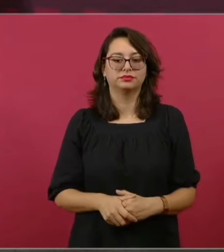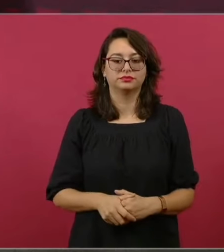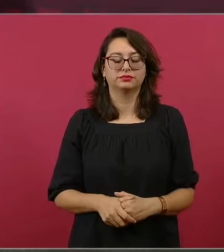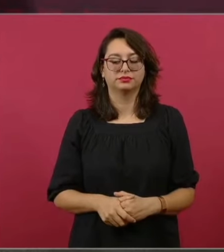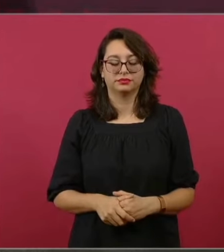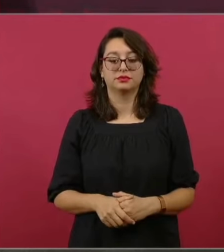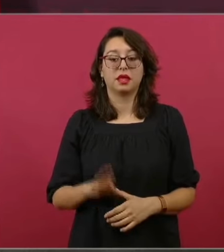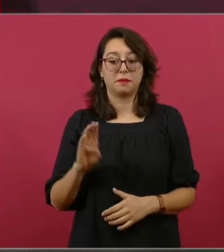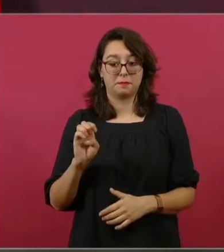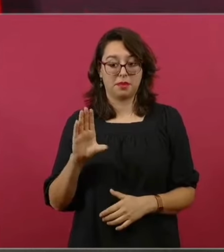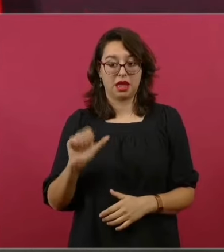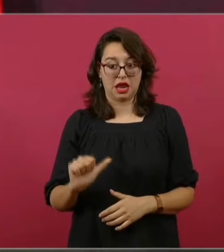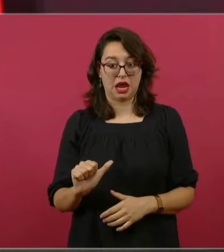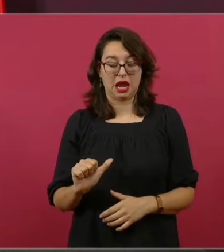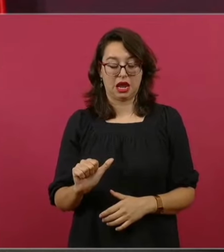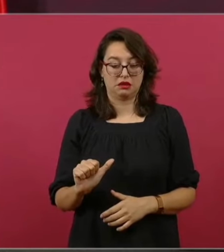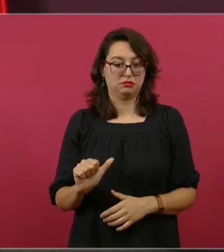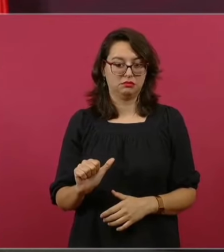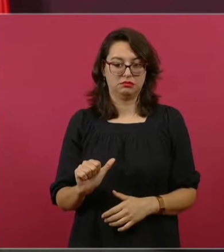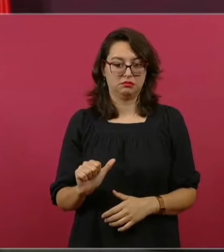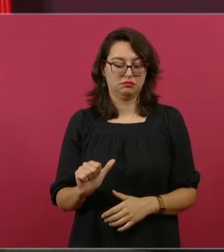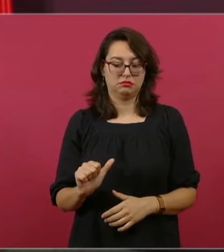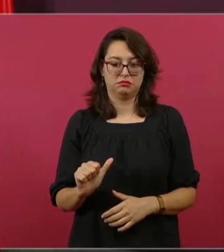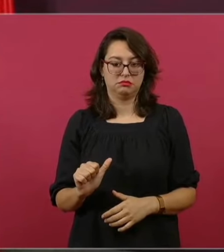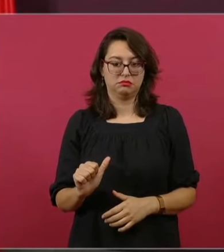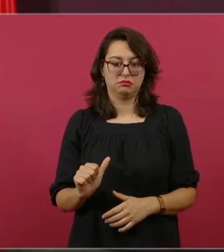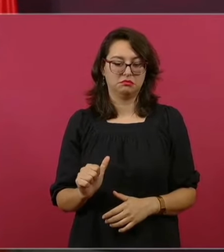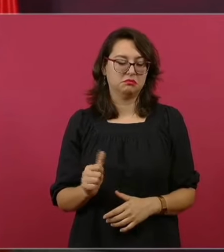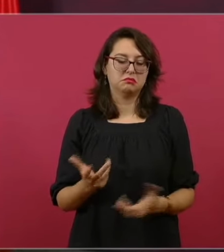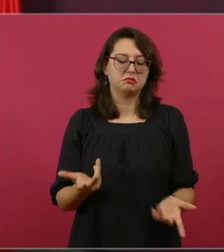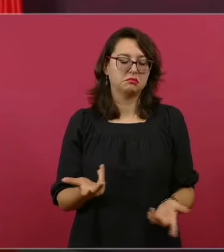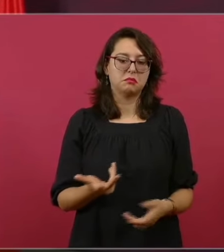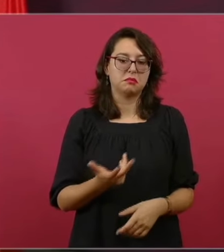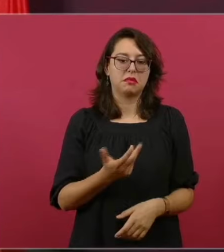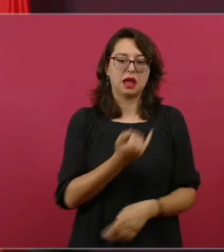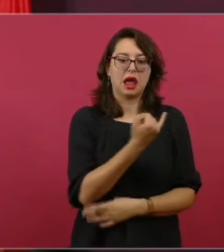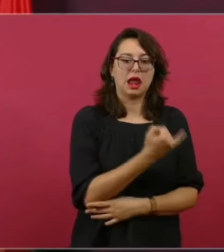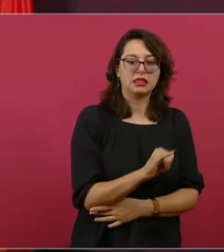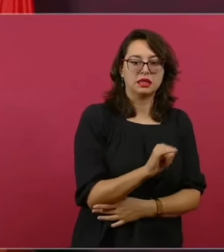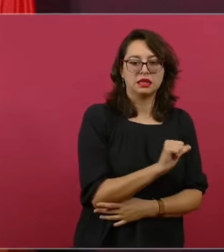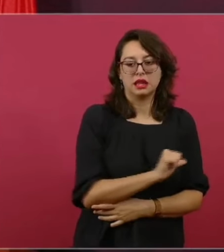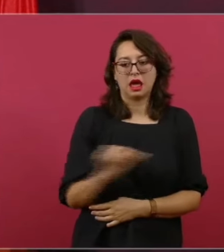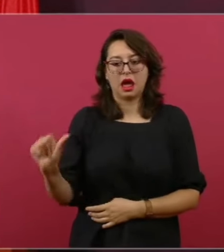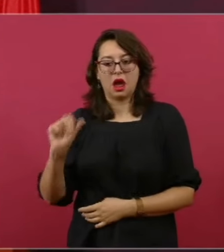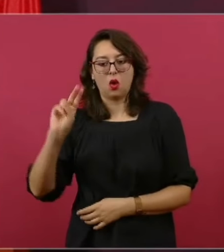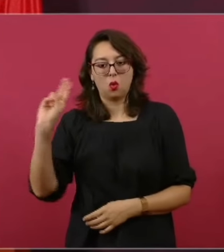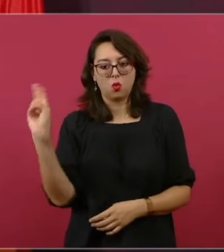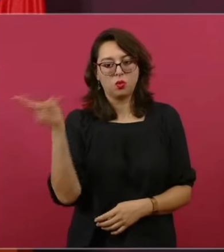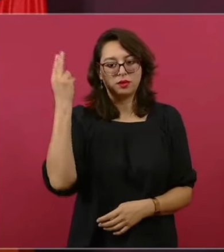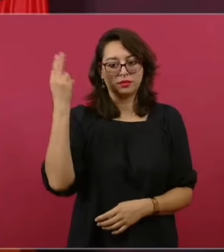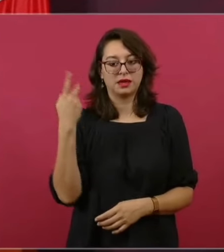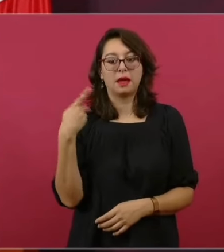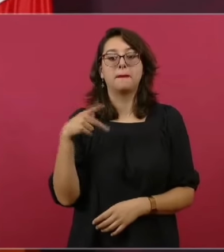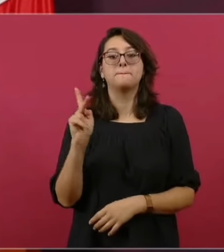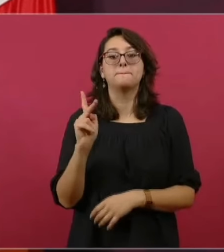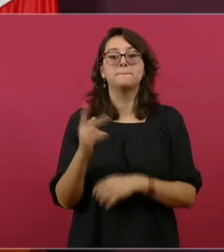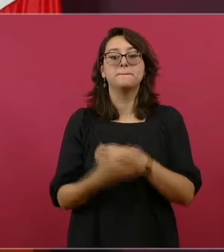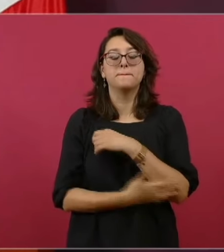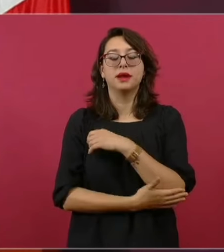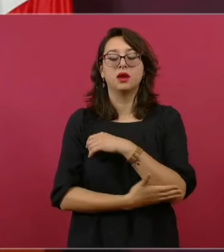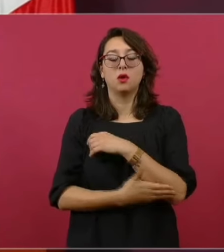El de las becas. En general, las becas y en especial el que se entrega